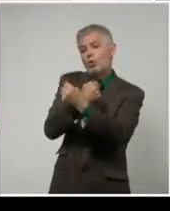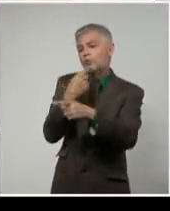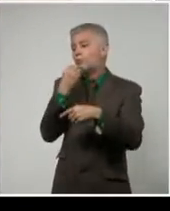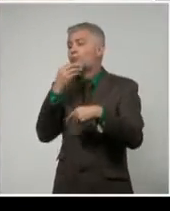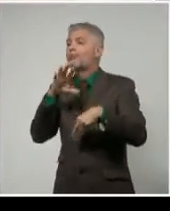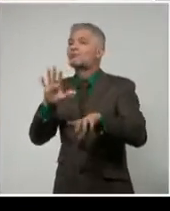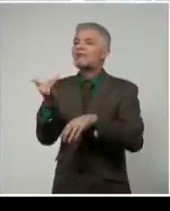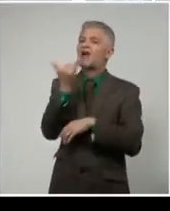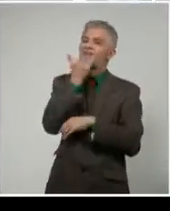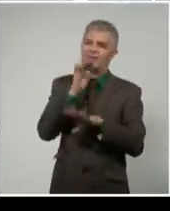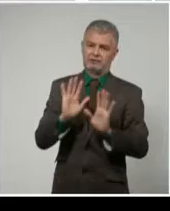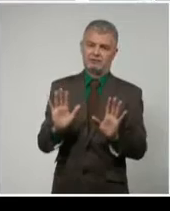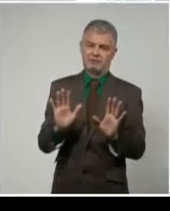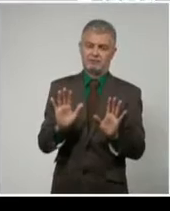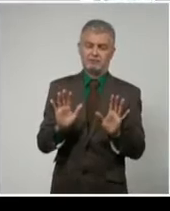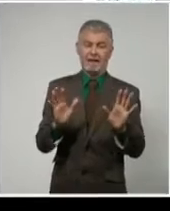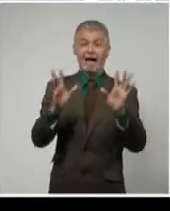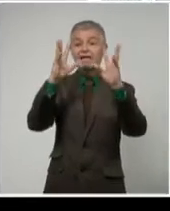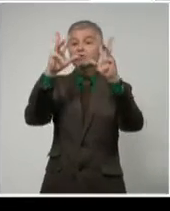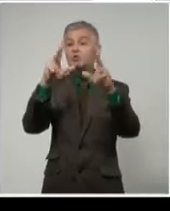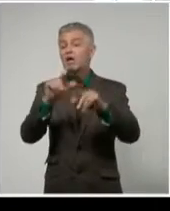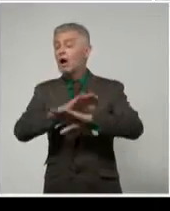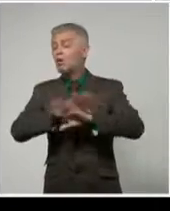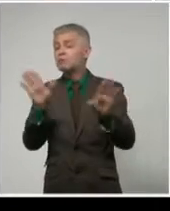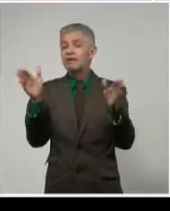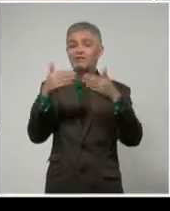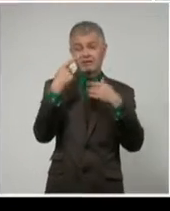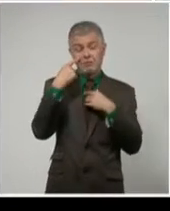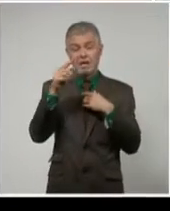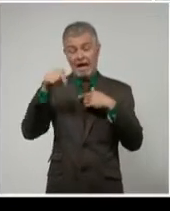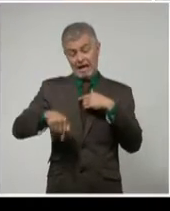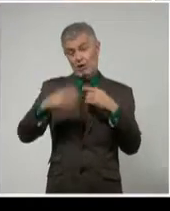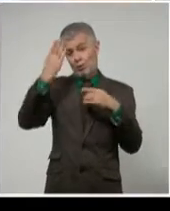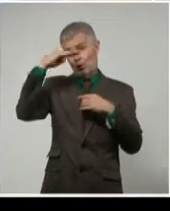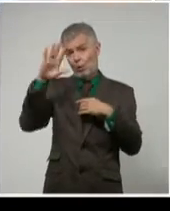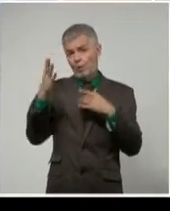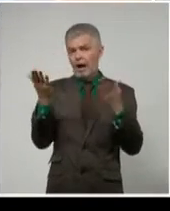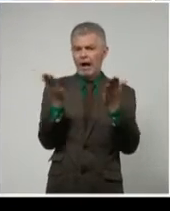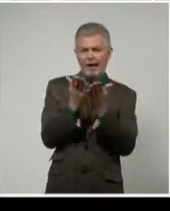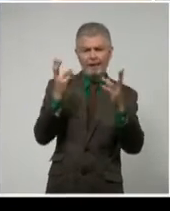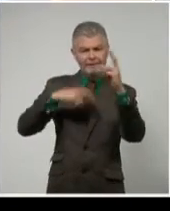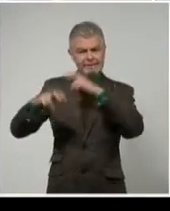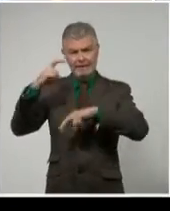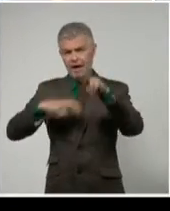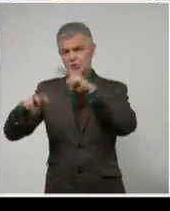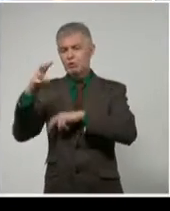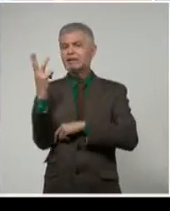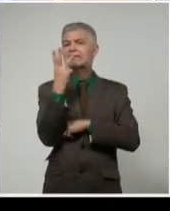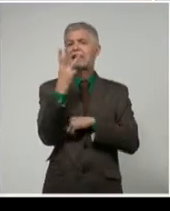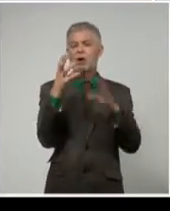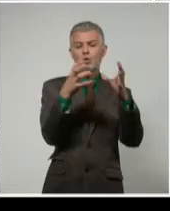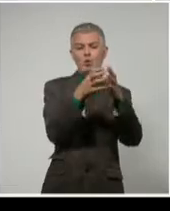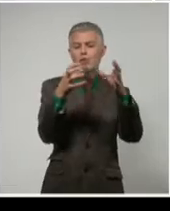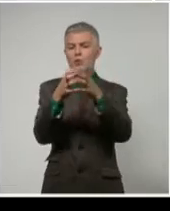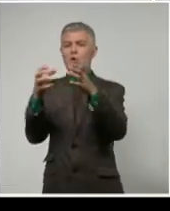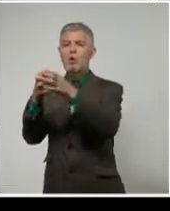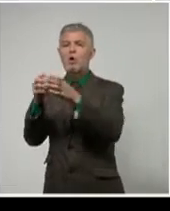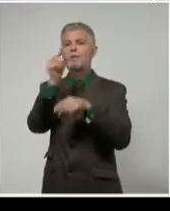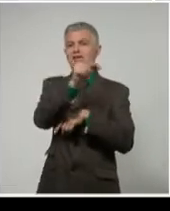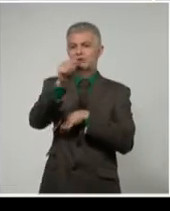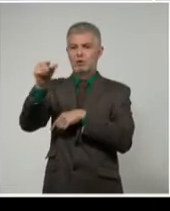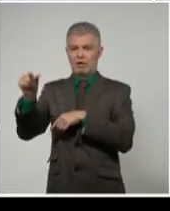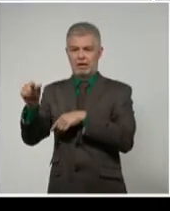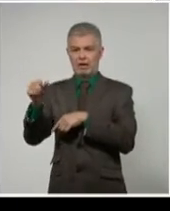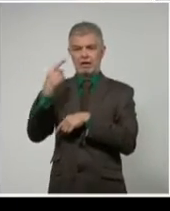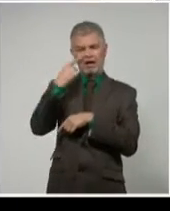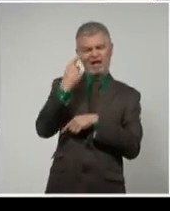propósito de obtener resultados definitivos, se desarrolla en Cuba un estudio multidisciplinario con 3 grupos de personas que toma en consideración